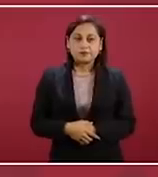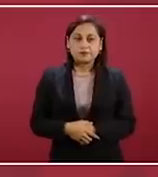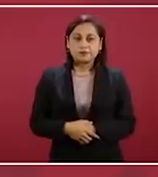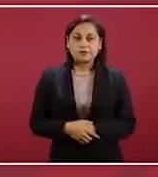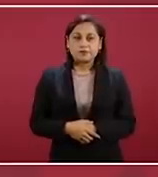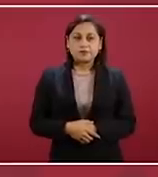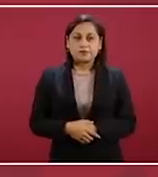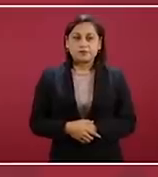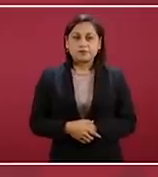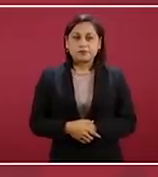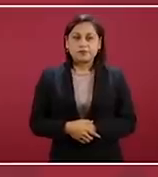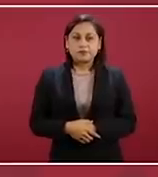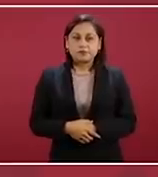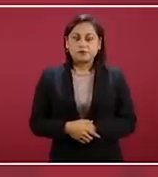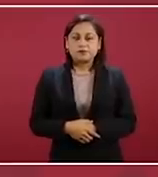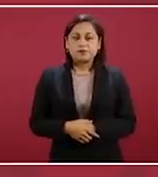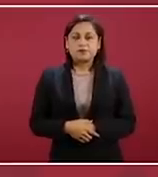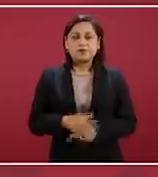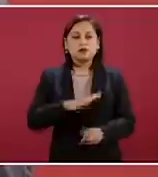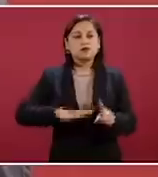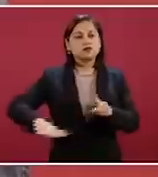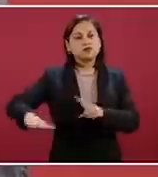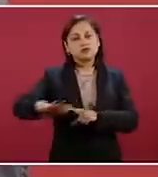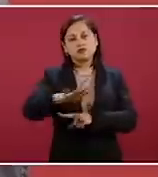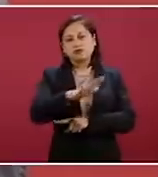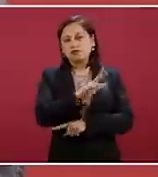que haya tolerancia,